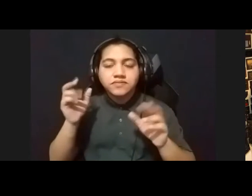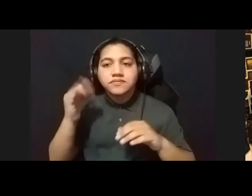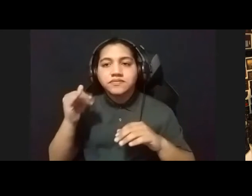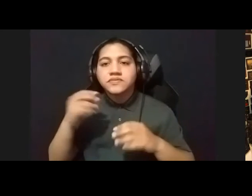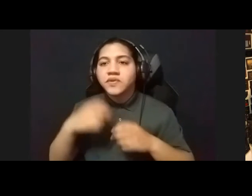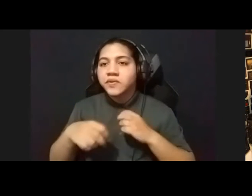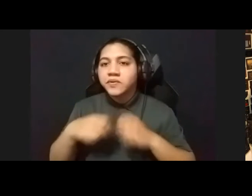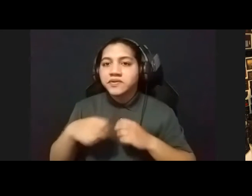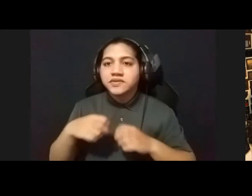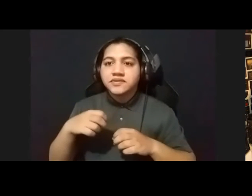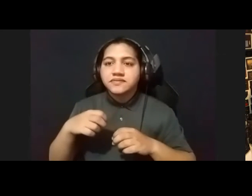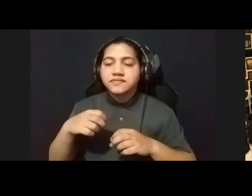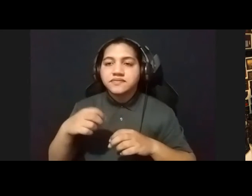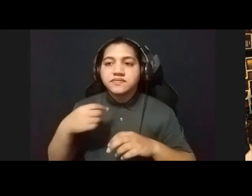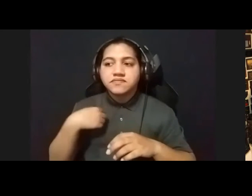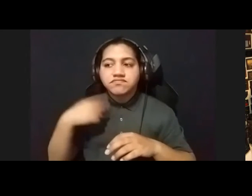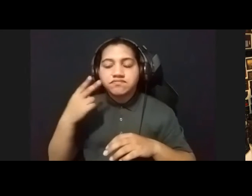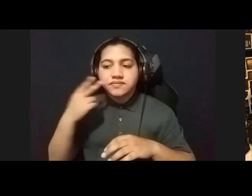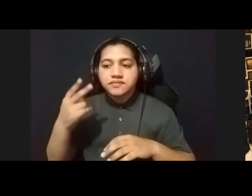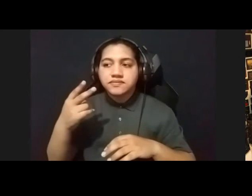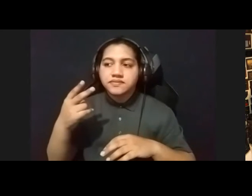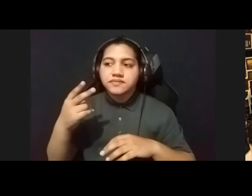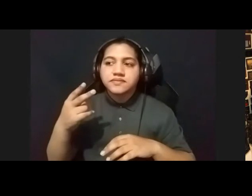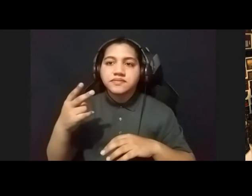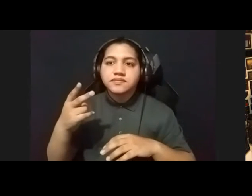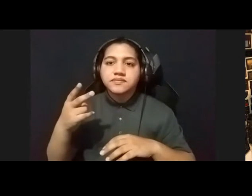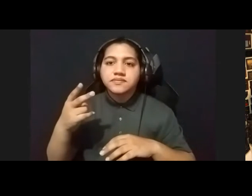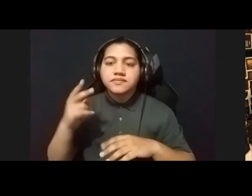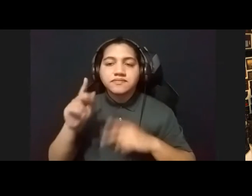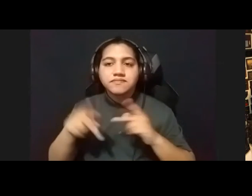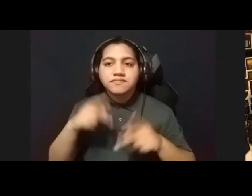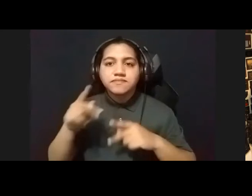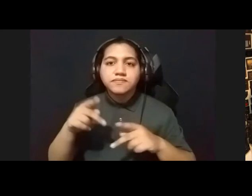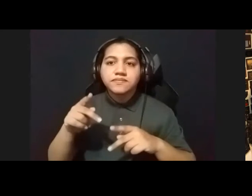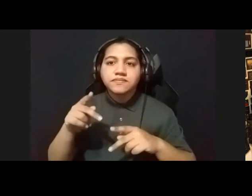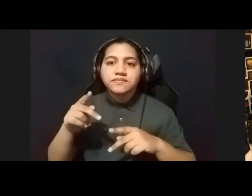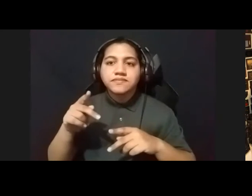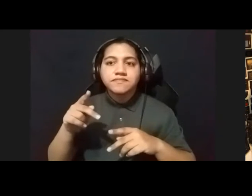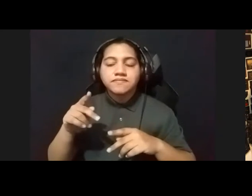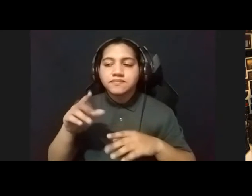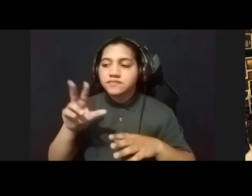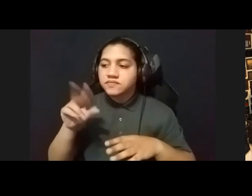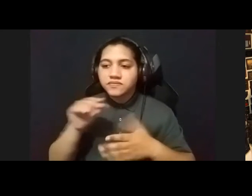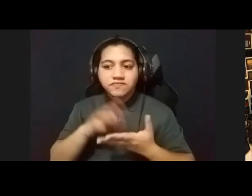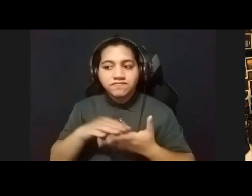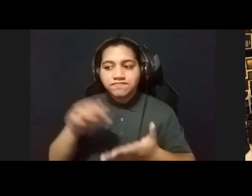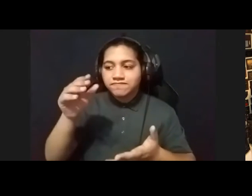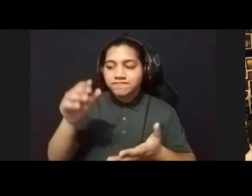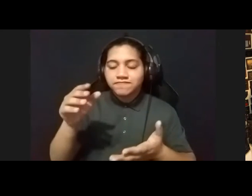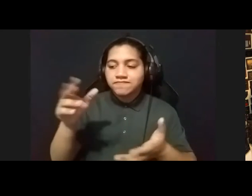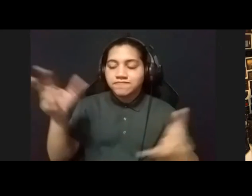problemas grandes que yo estoy viendo es que la gente ha dejado de aprender a escuchar,